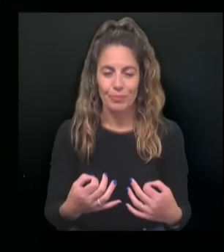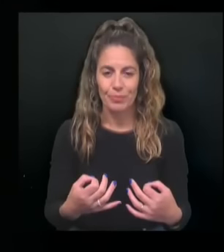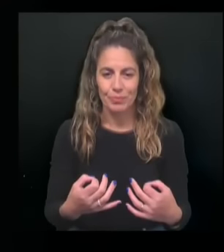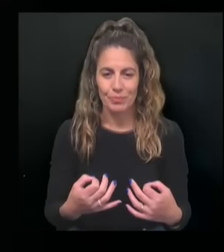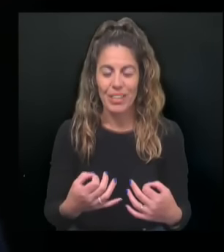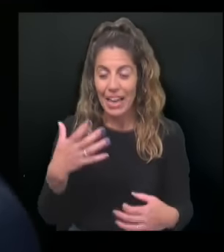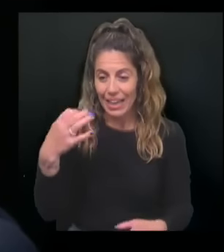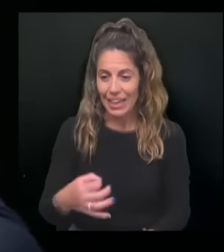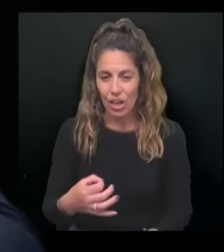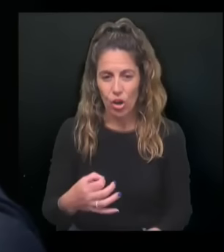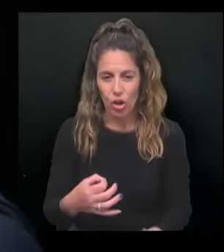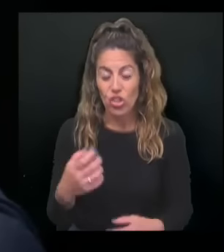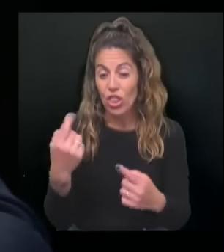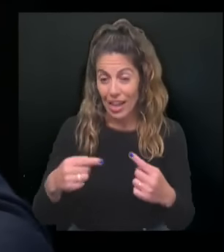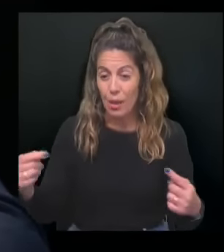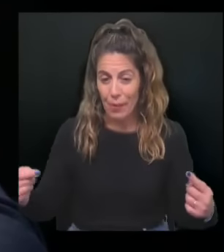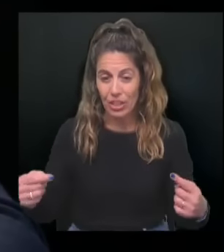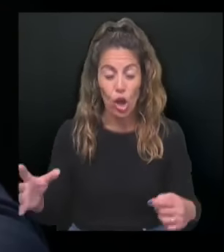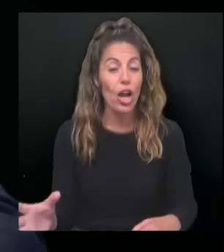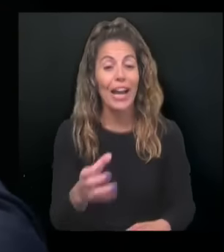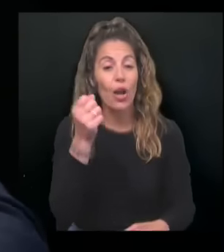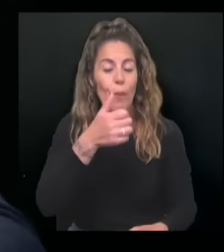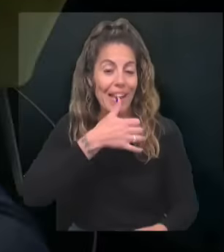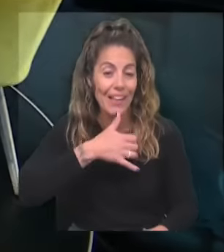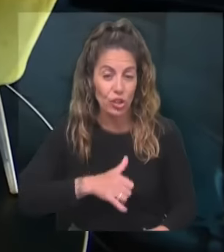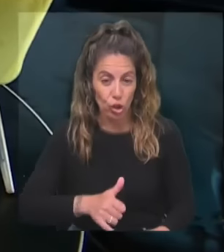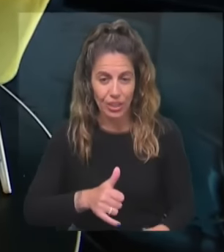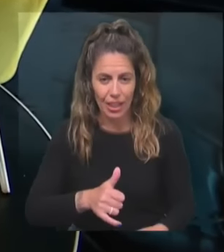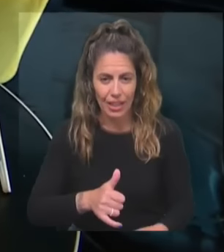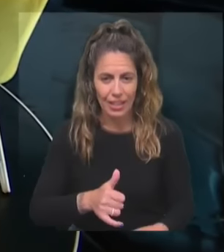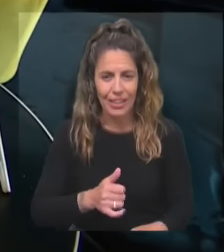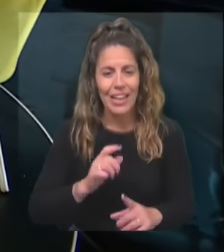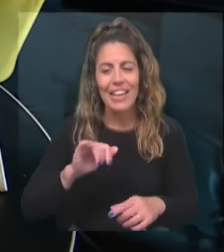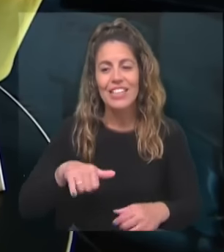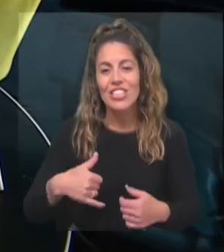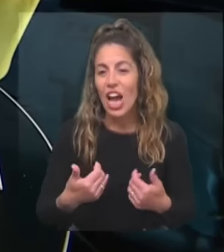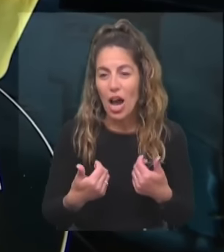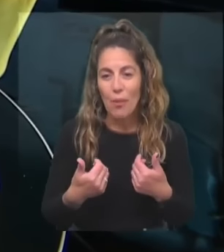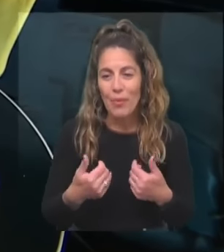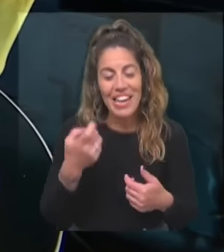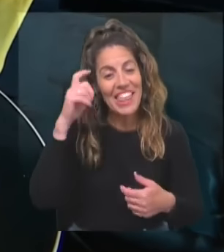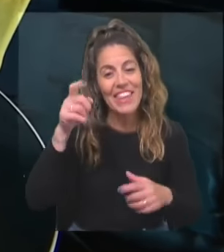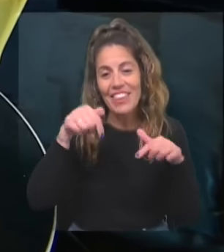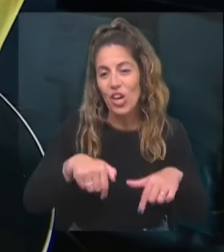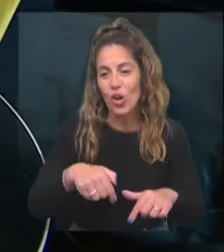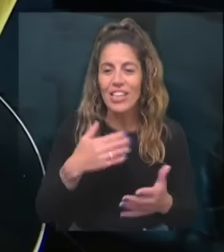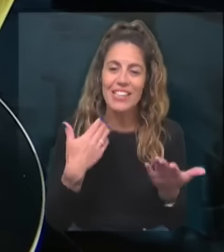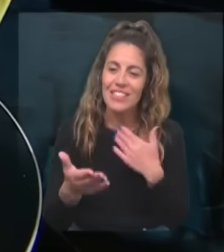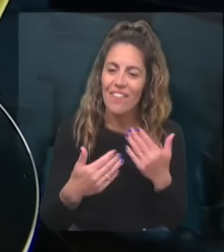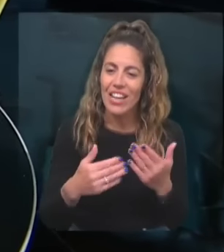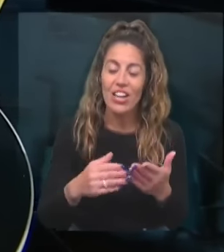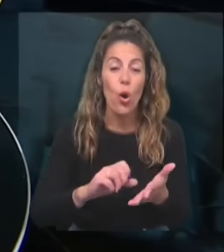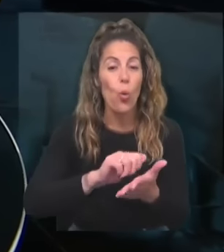me parece que son elementos que recuperan a la historia, ¿no? Ya les voy a llevar. La idea del programa de hoy es hablar sobre un